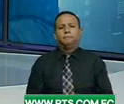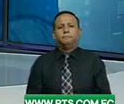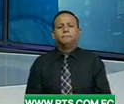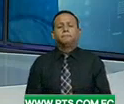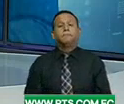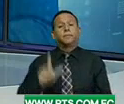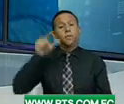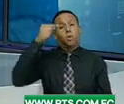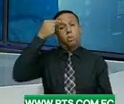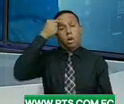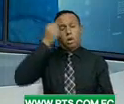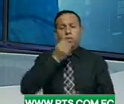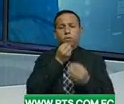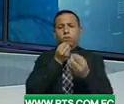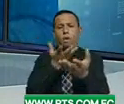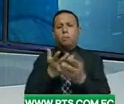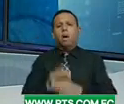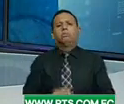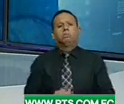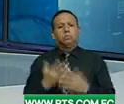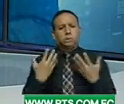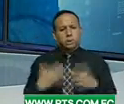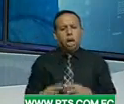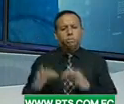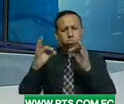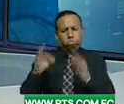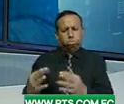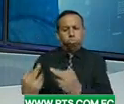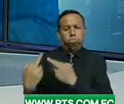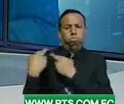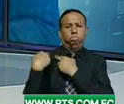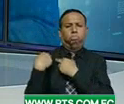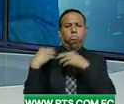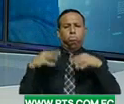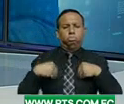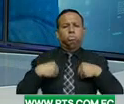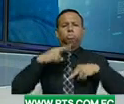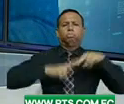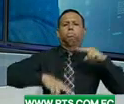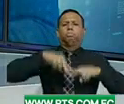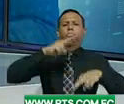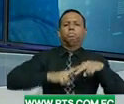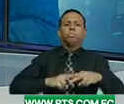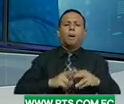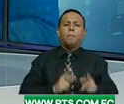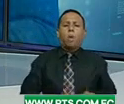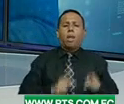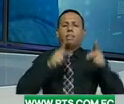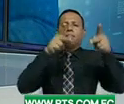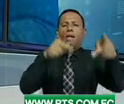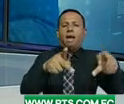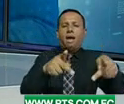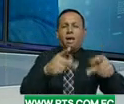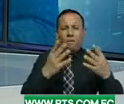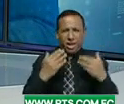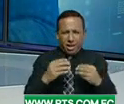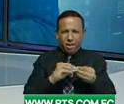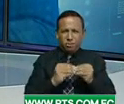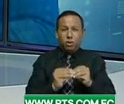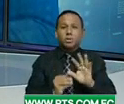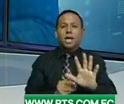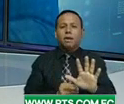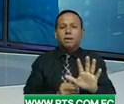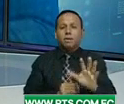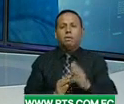El gobierno informó que ejecutará el quinto puente de Guayaquil. Para ello planea realizar una concesión a largo plazo. Por otra parte,